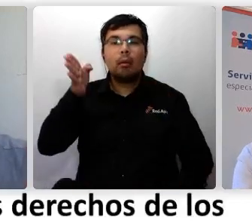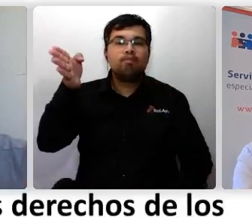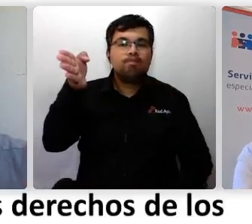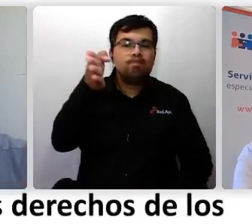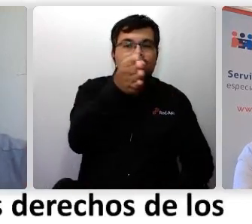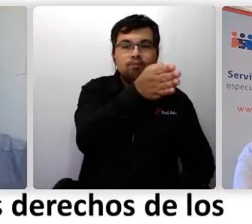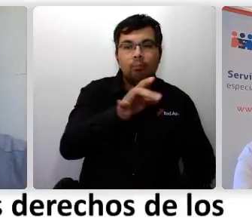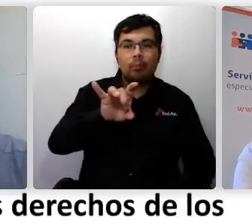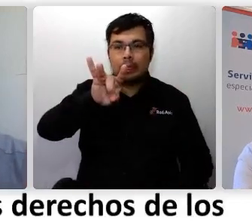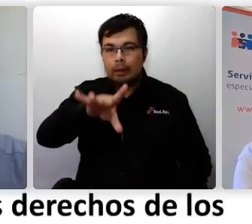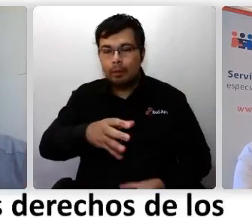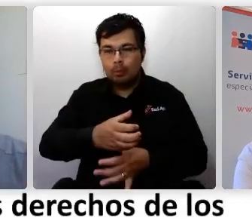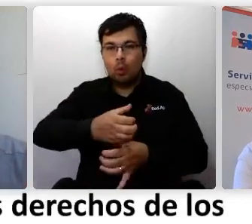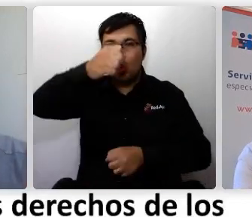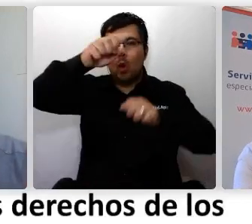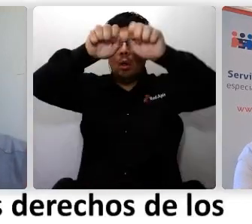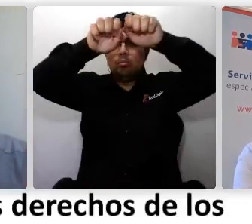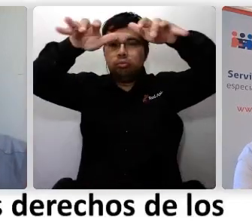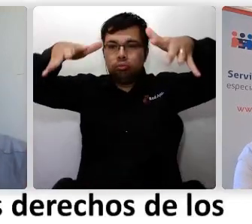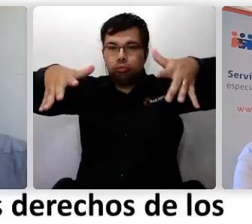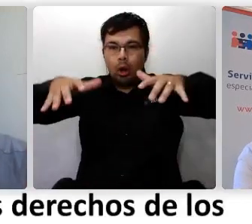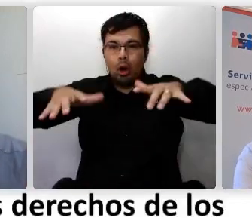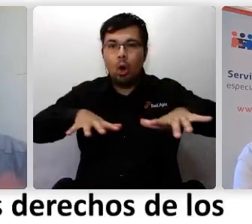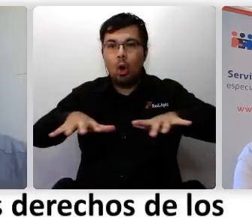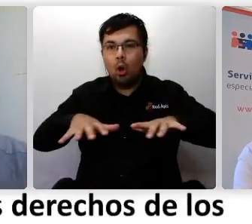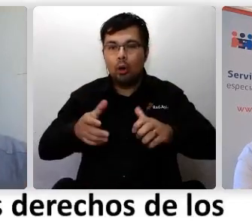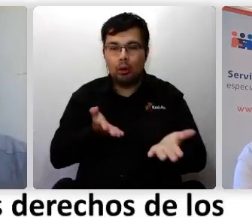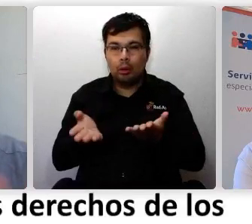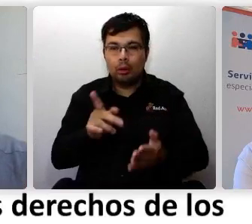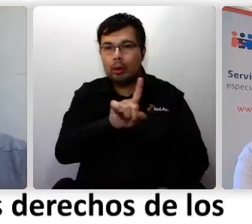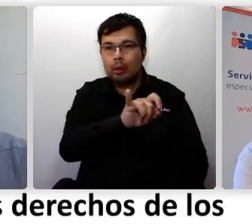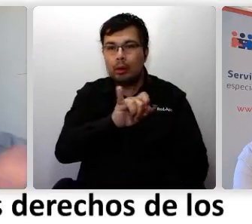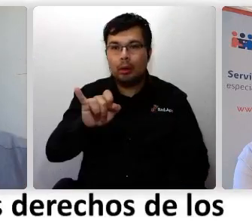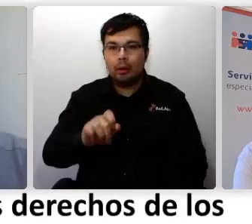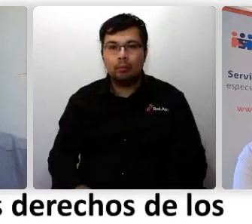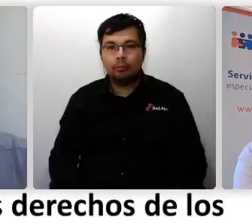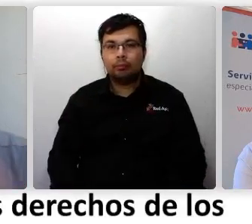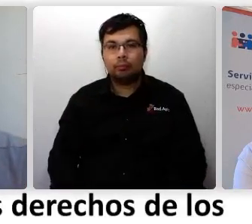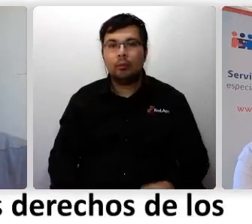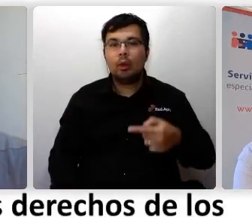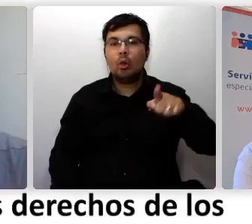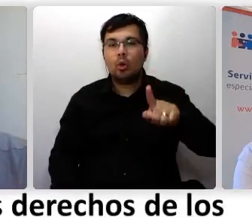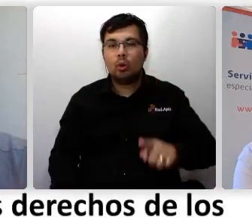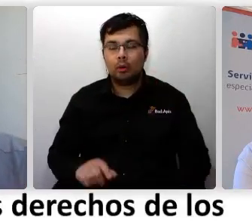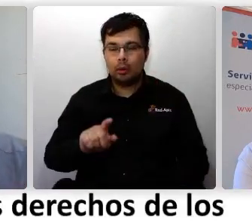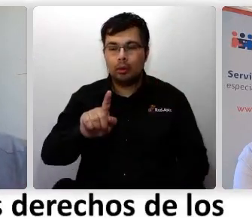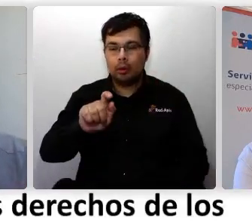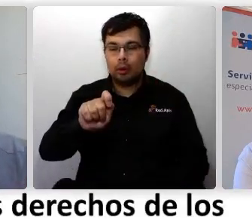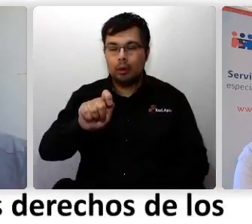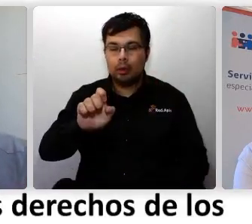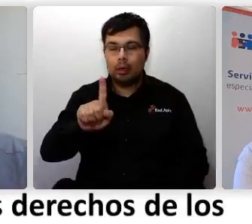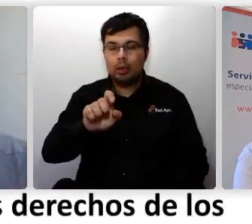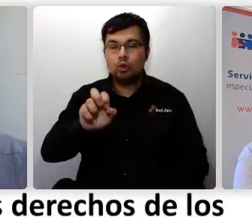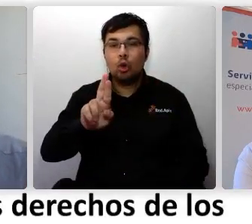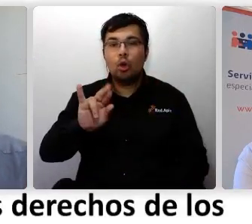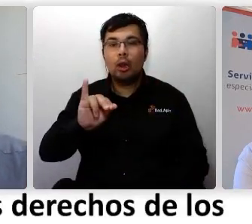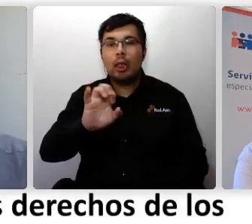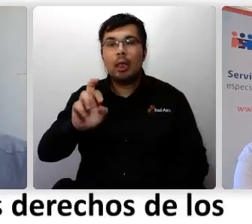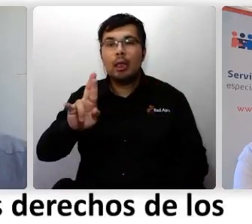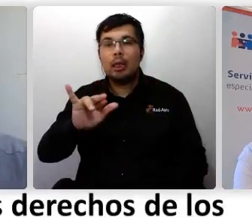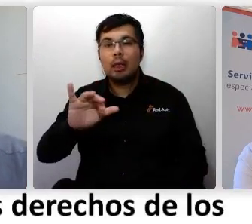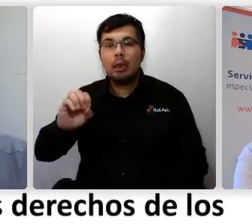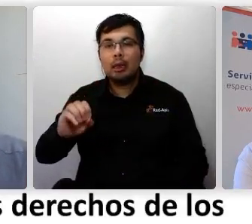el gran paraguas es cosas con el servicio impuesto interno. Si sabemos que algo con tesorería, contraloría, hay otras instancias, sus propias oficinas, obviamente, para